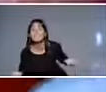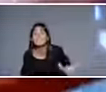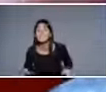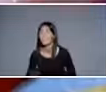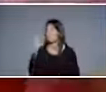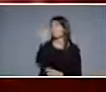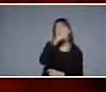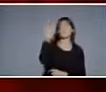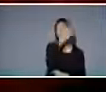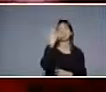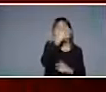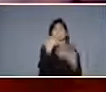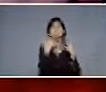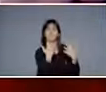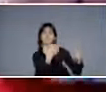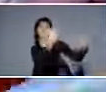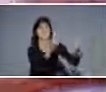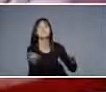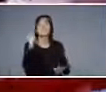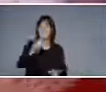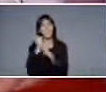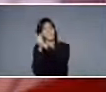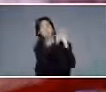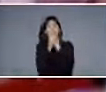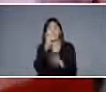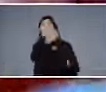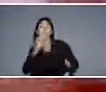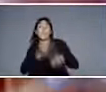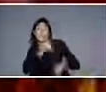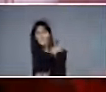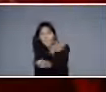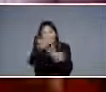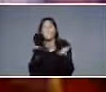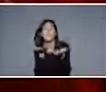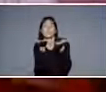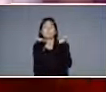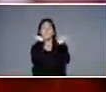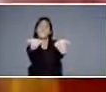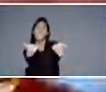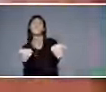ilusionando. Mi afición carnaval y mi murga cantándote a ti.